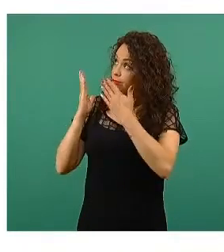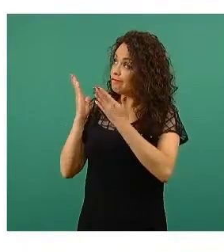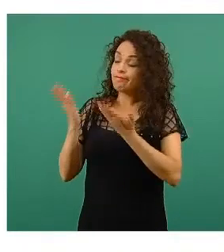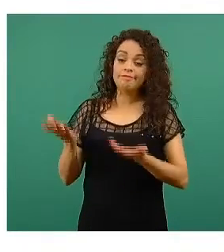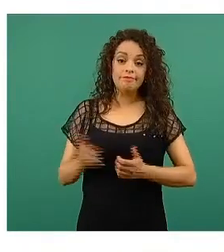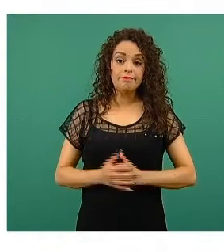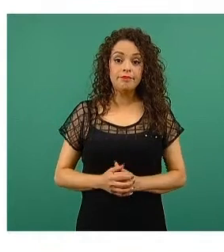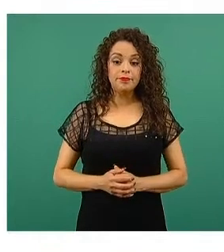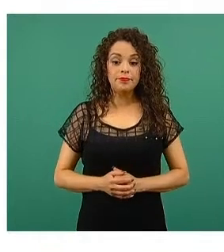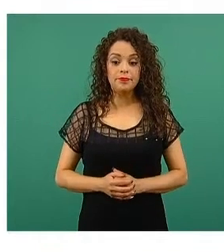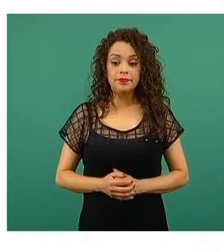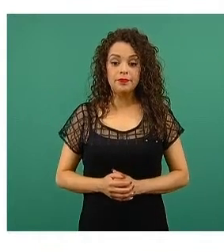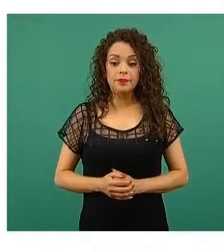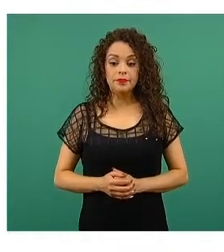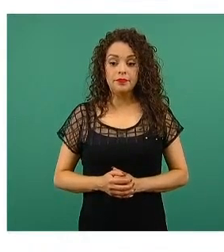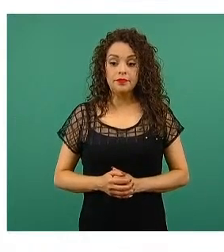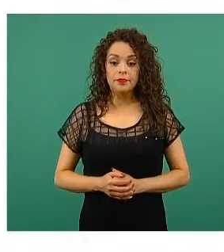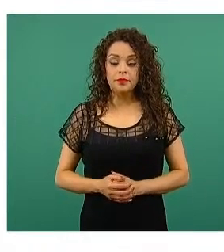con estos